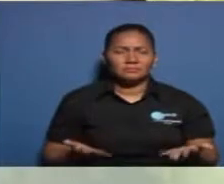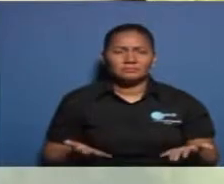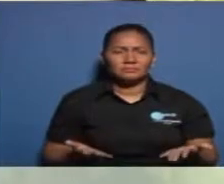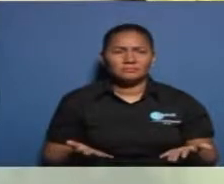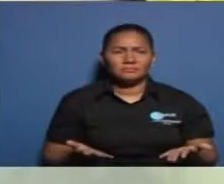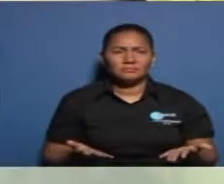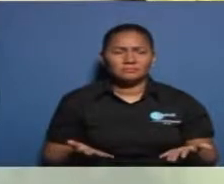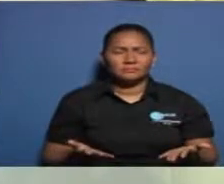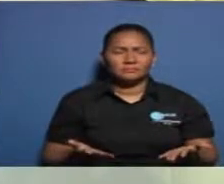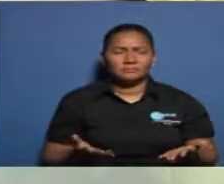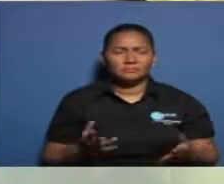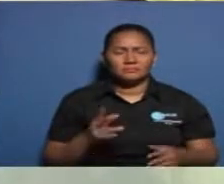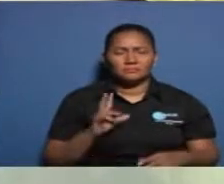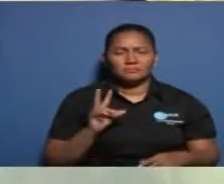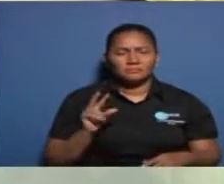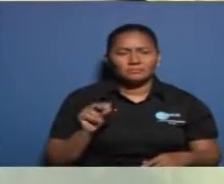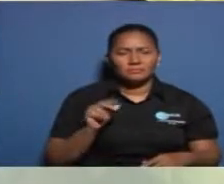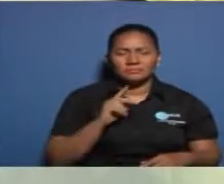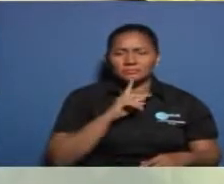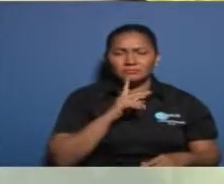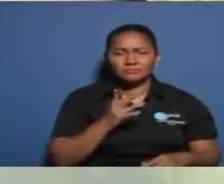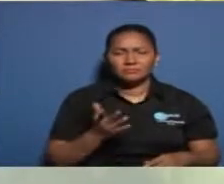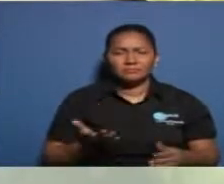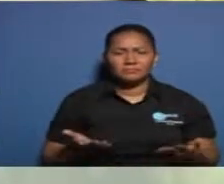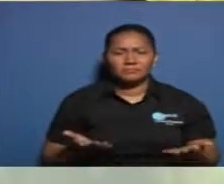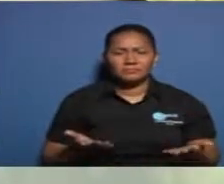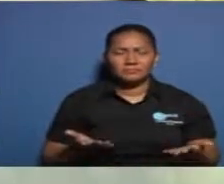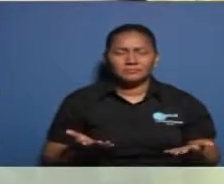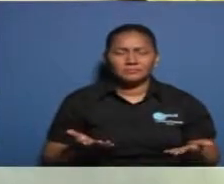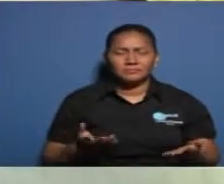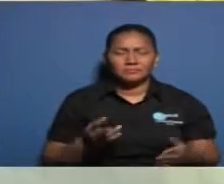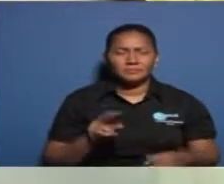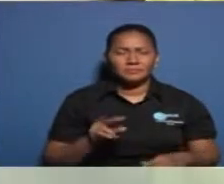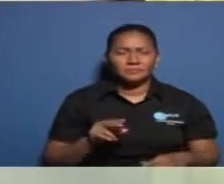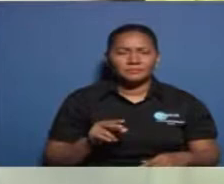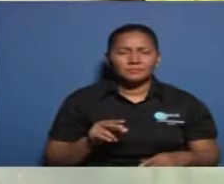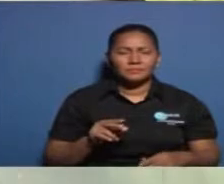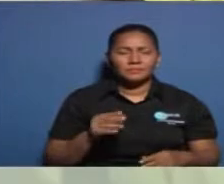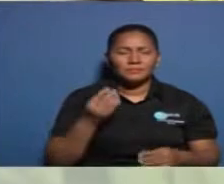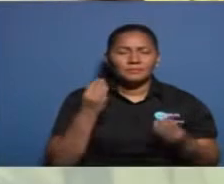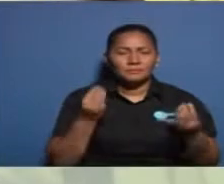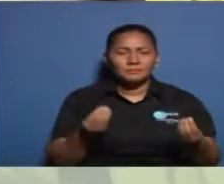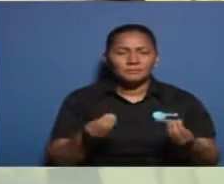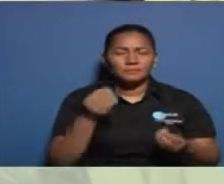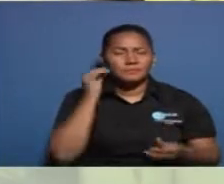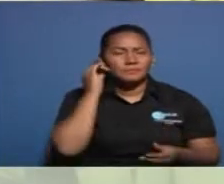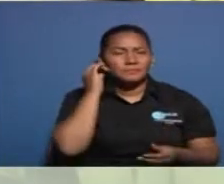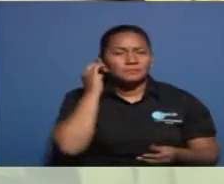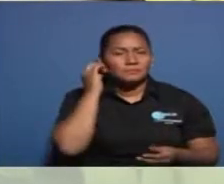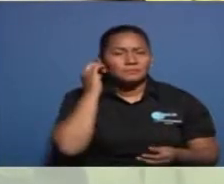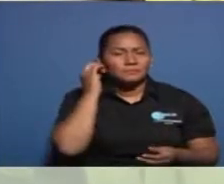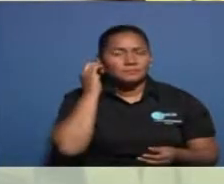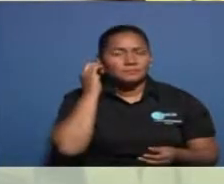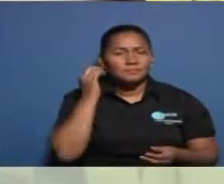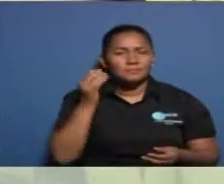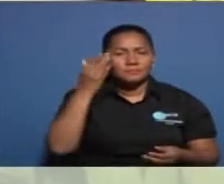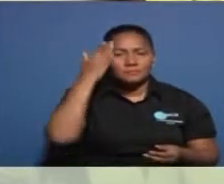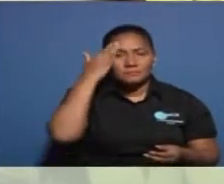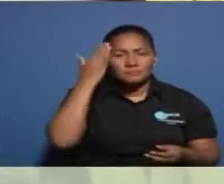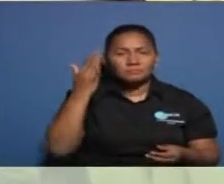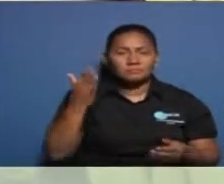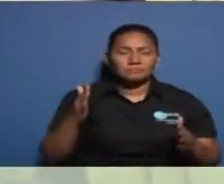es cierto ya hay muchas mujeres preparadas en panamá muchas mujeres que están esperando una oportunidad